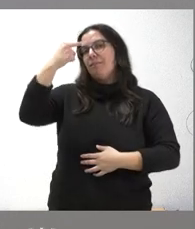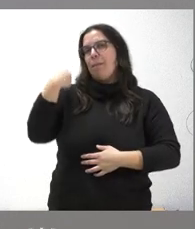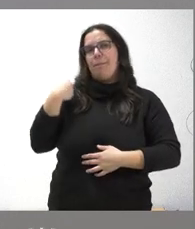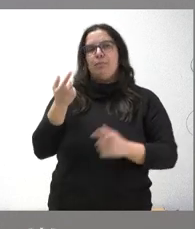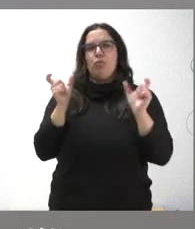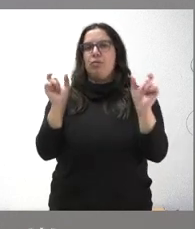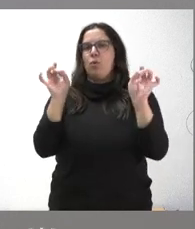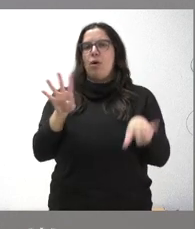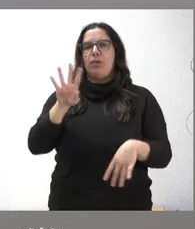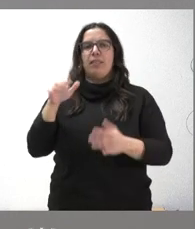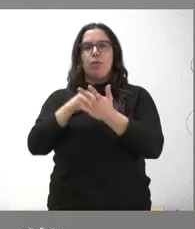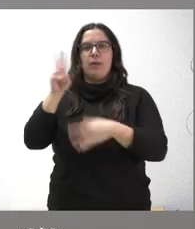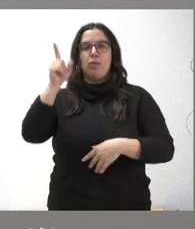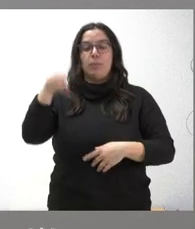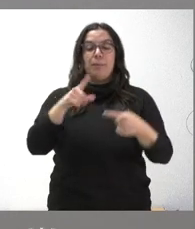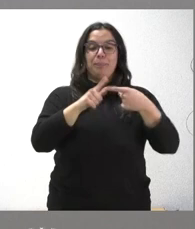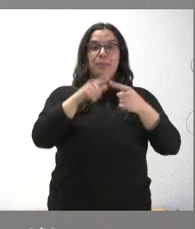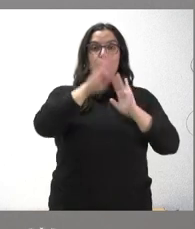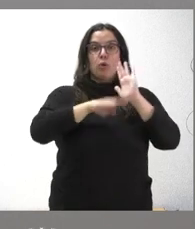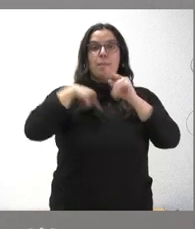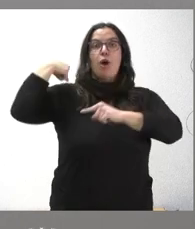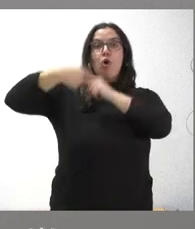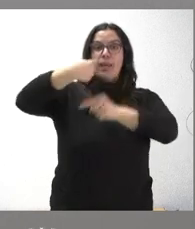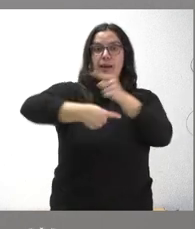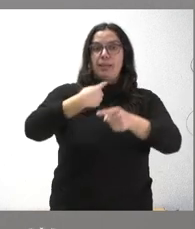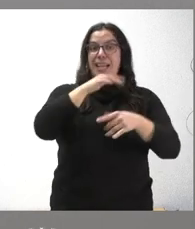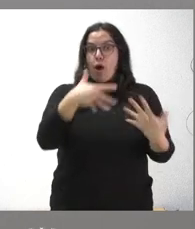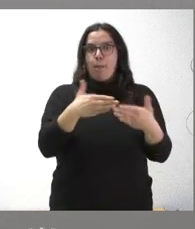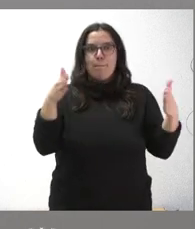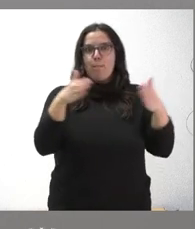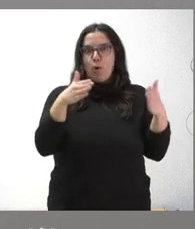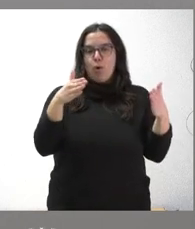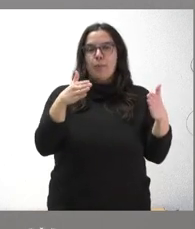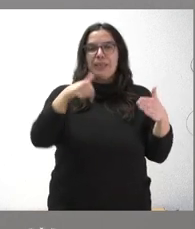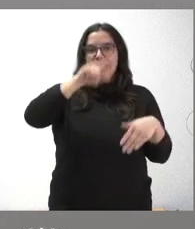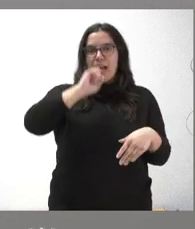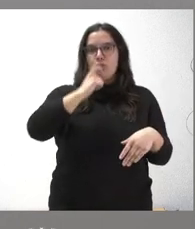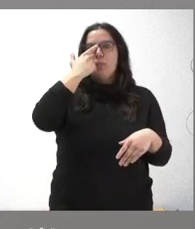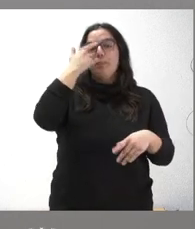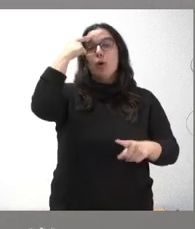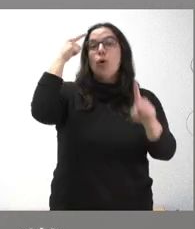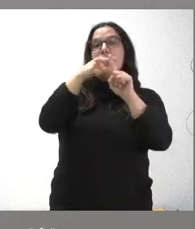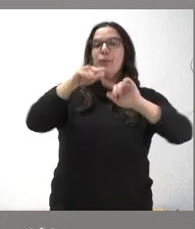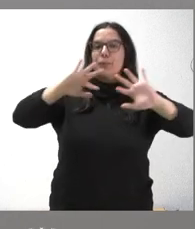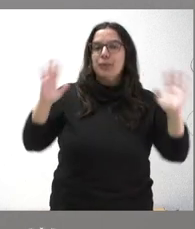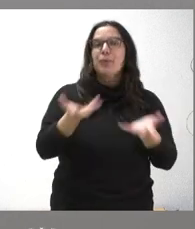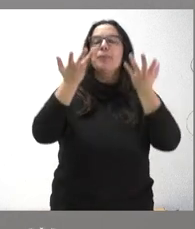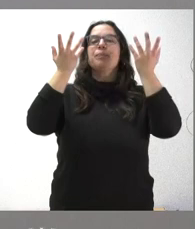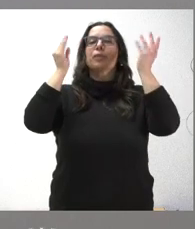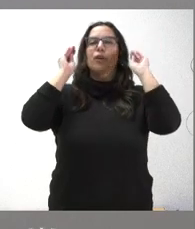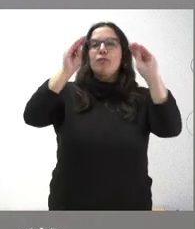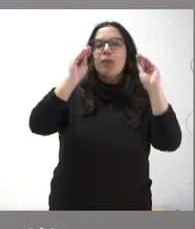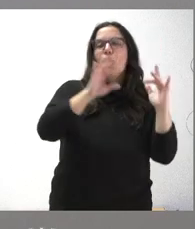importe el programa orígenes se estrena en este momento En este año y tiene como finalidad impulsar la formación en